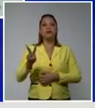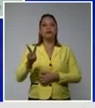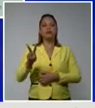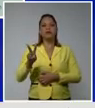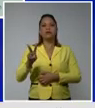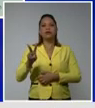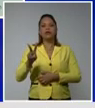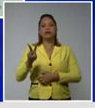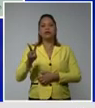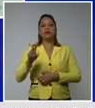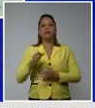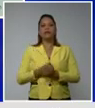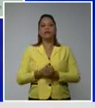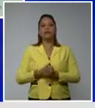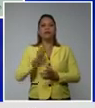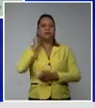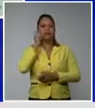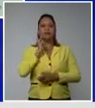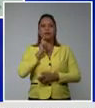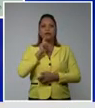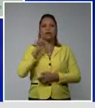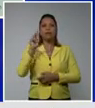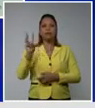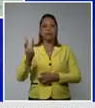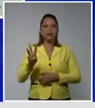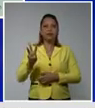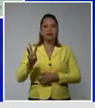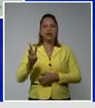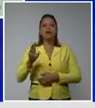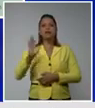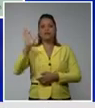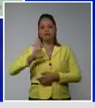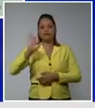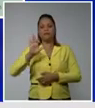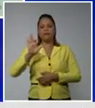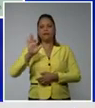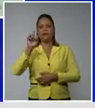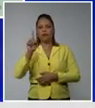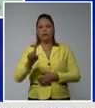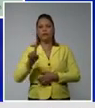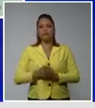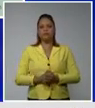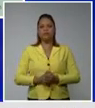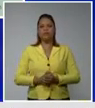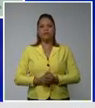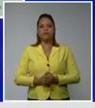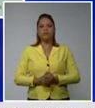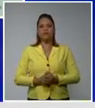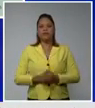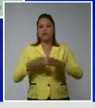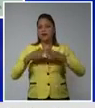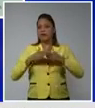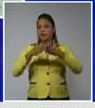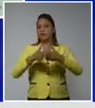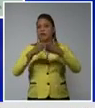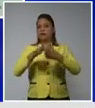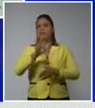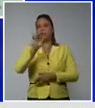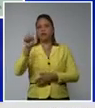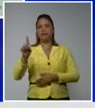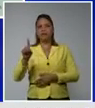6 y el municipio Fran País diagnostica un caso autóctono. Granma 41